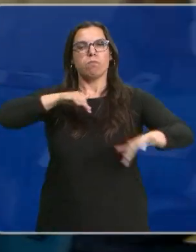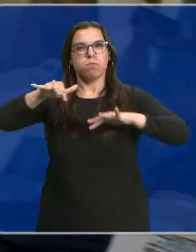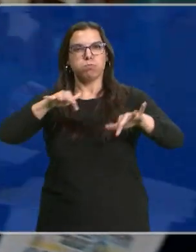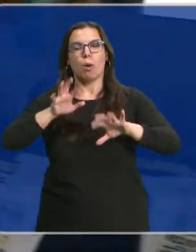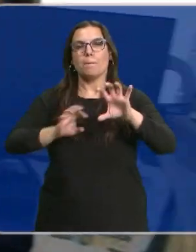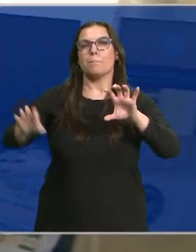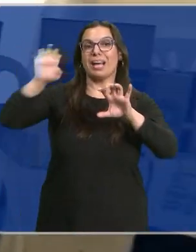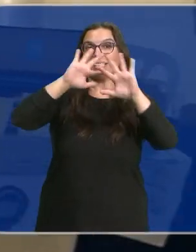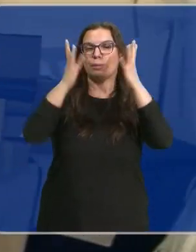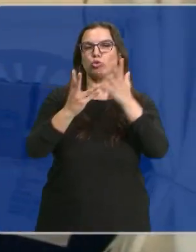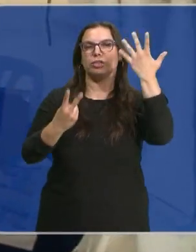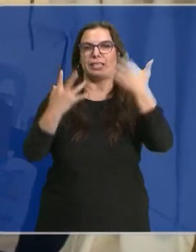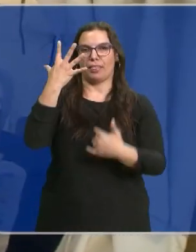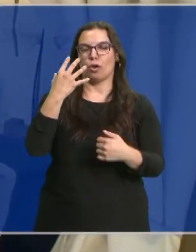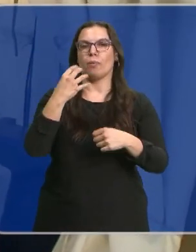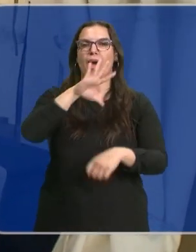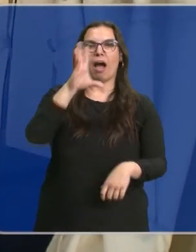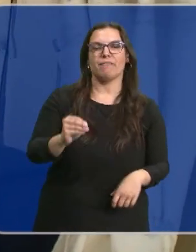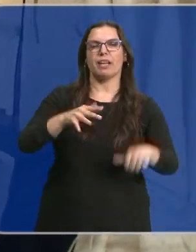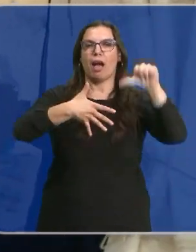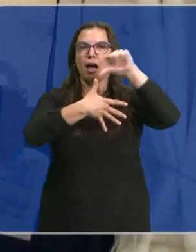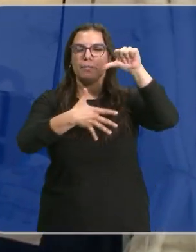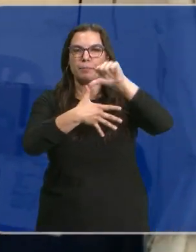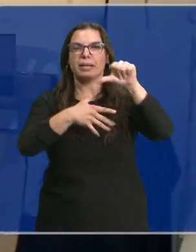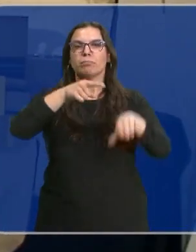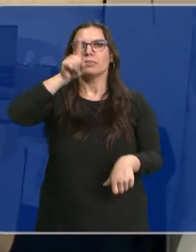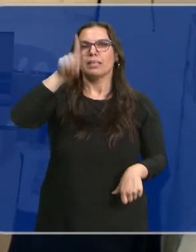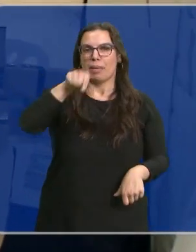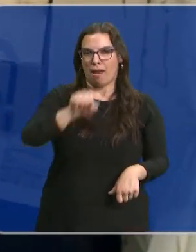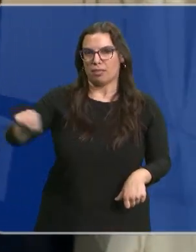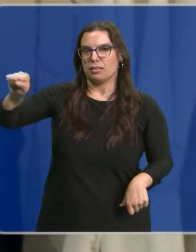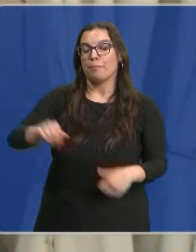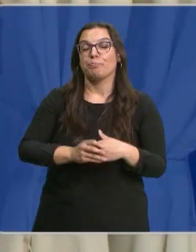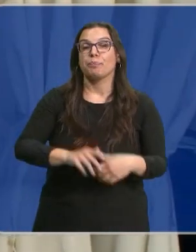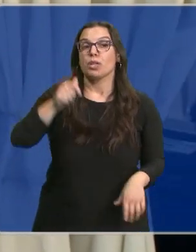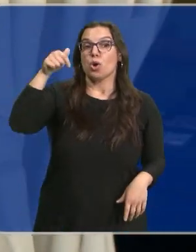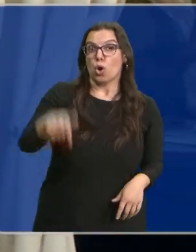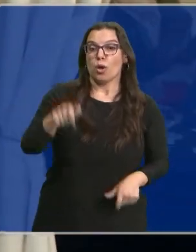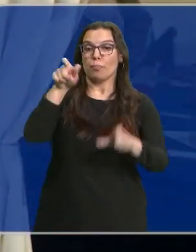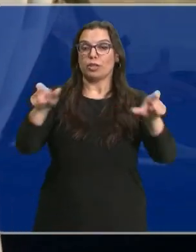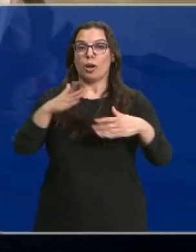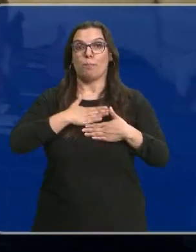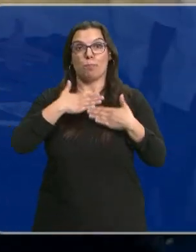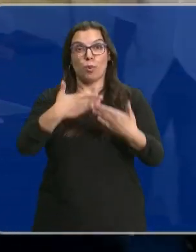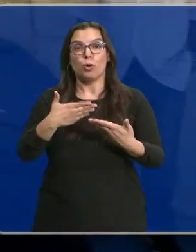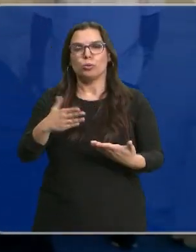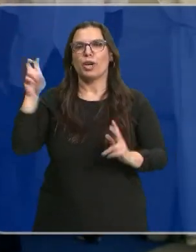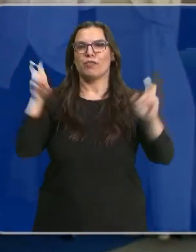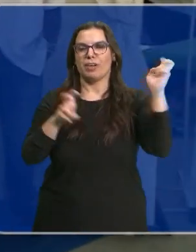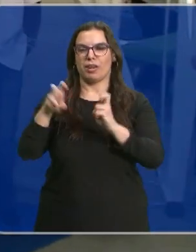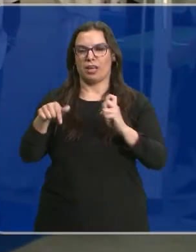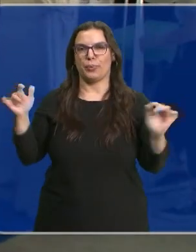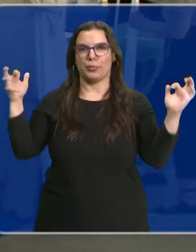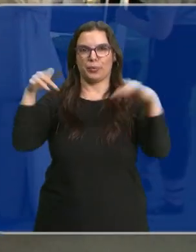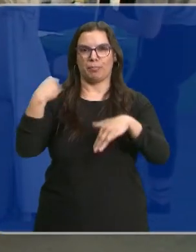75 países del mundo África, América Latina y también Asia. Hoy los voluntarios han venido a este